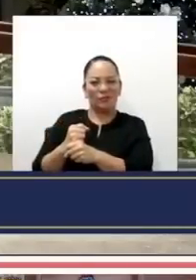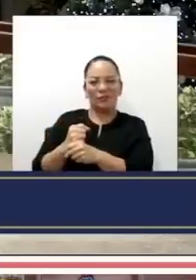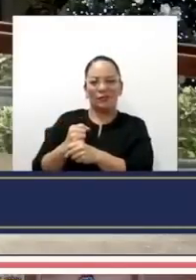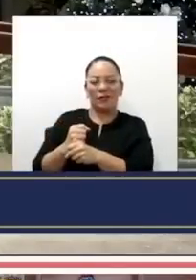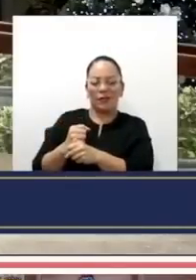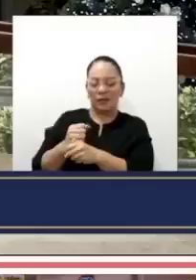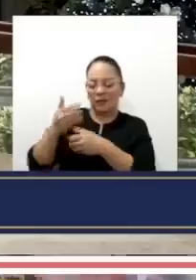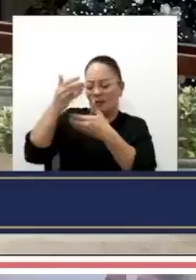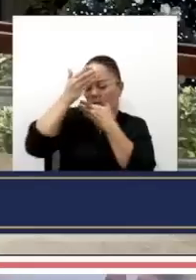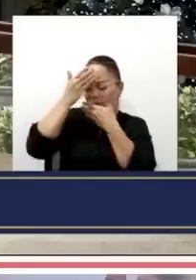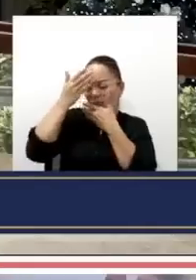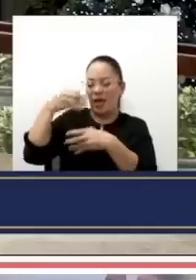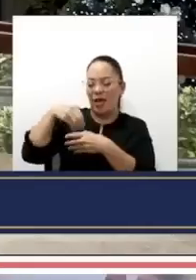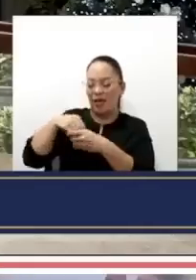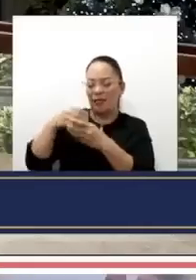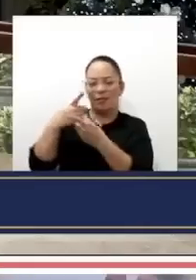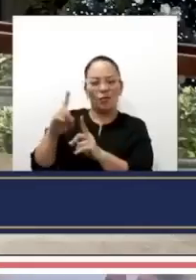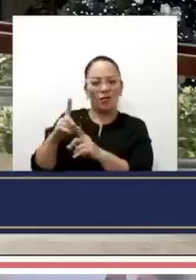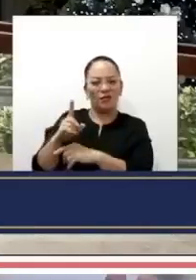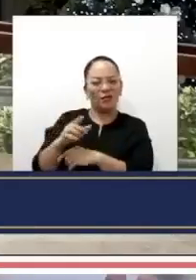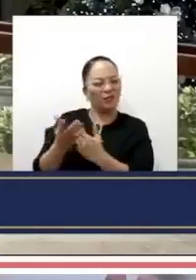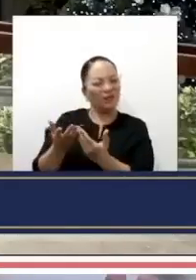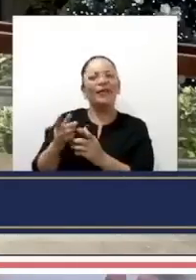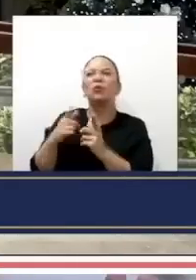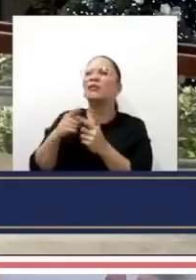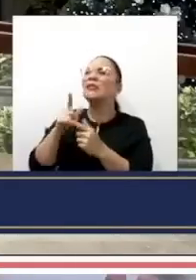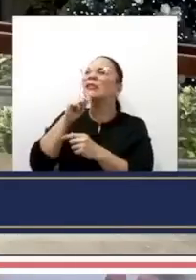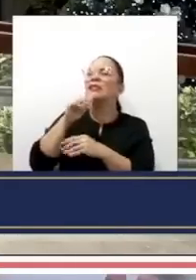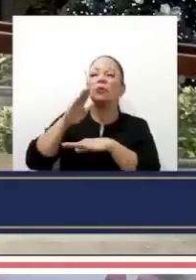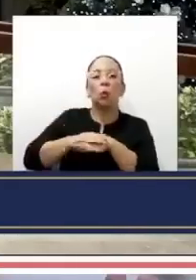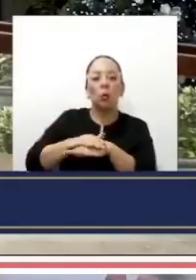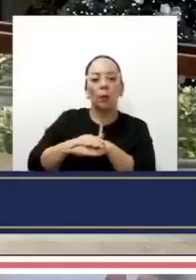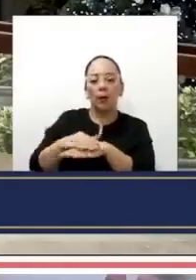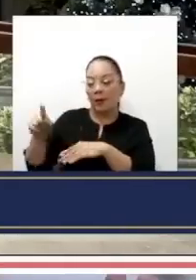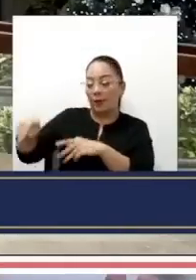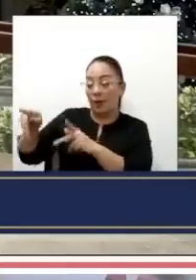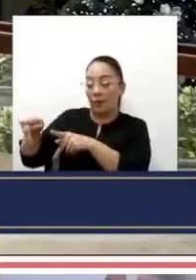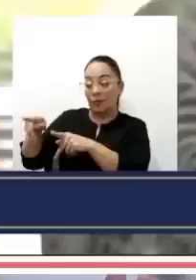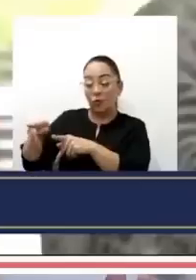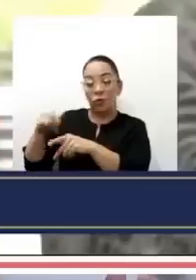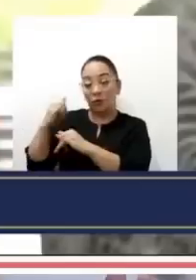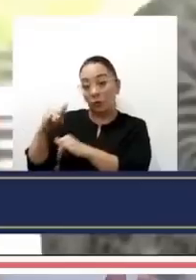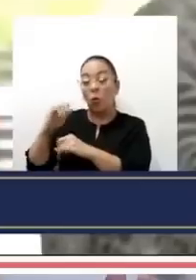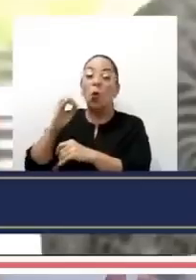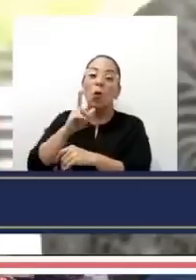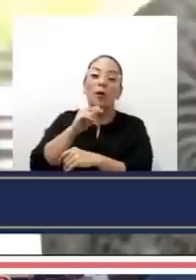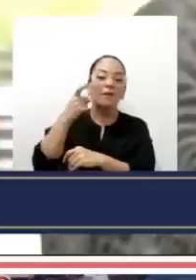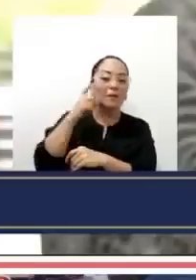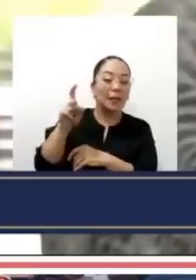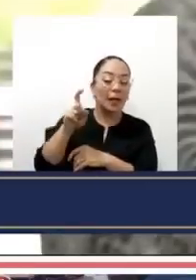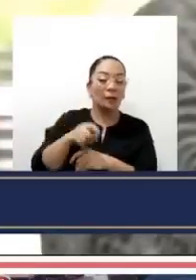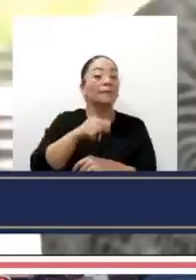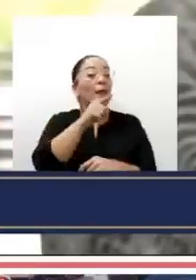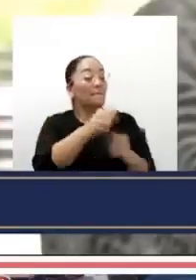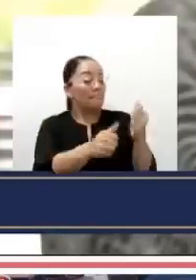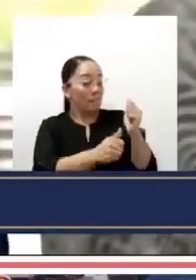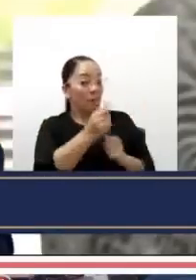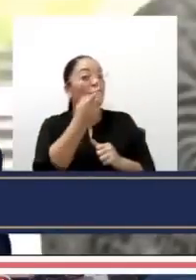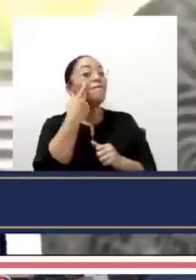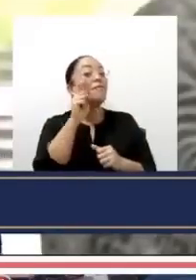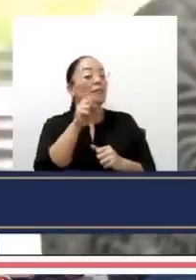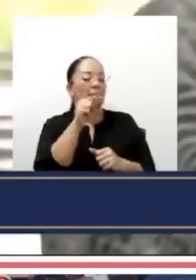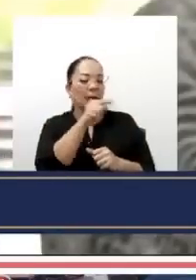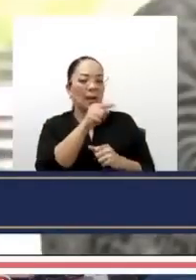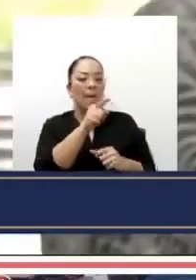Terrorista en democracia. ¿De quién es la culpa? ¿De los desubicados o de él? Mayormente de la Fiscalía General y de él en particular, de